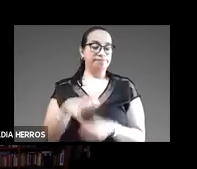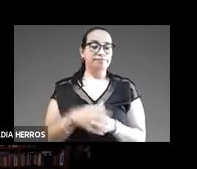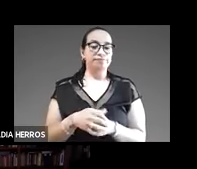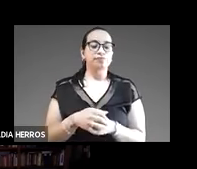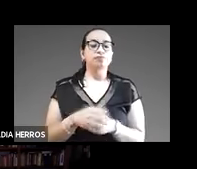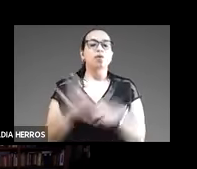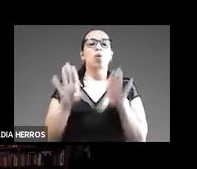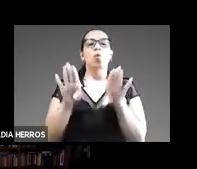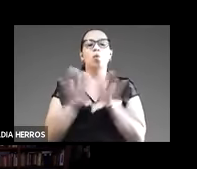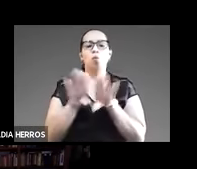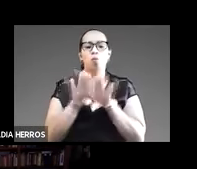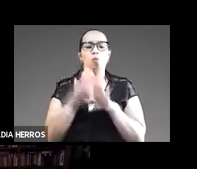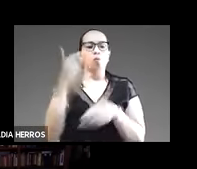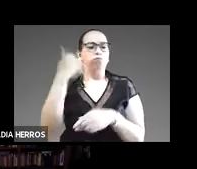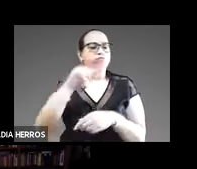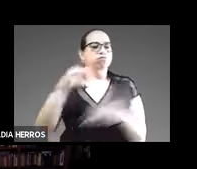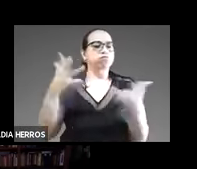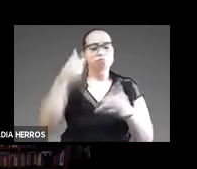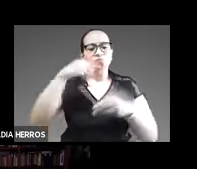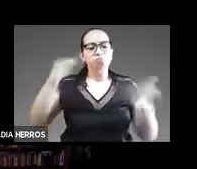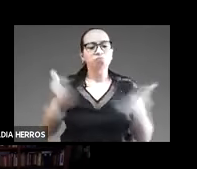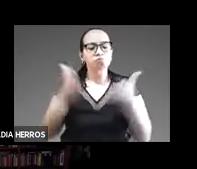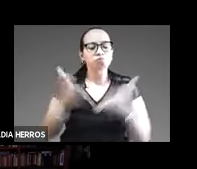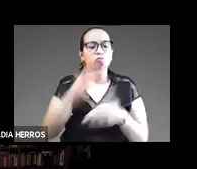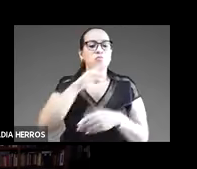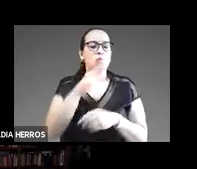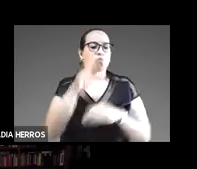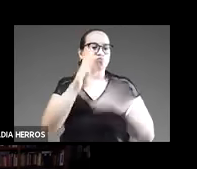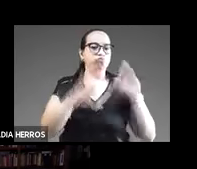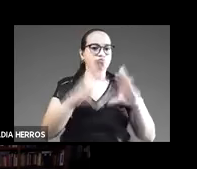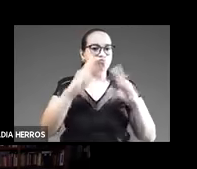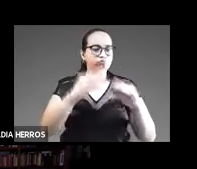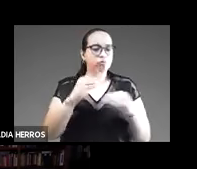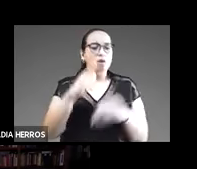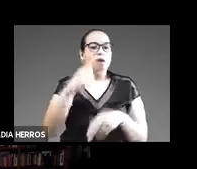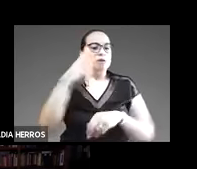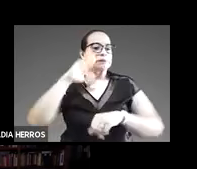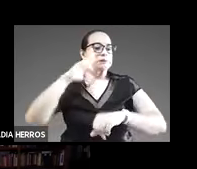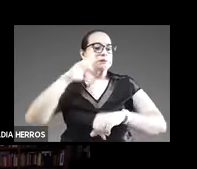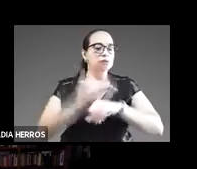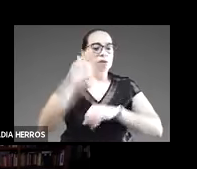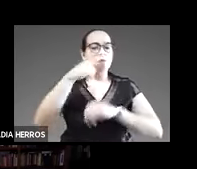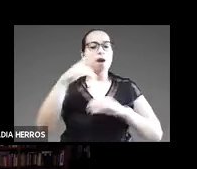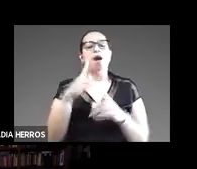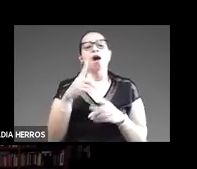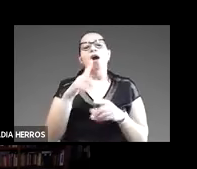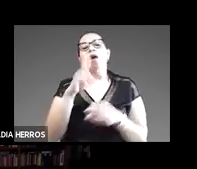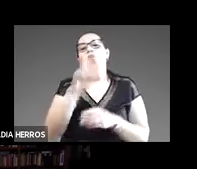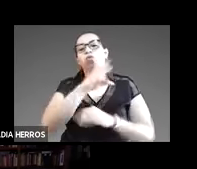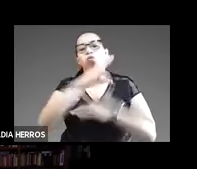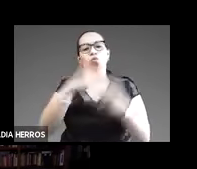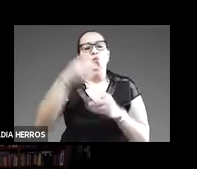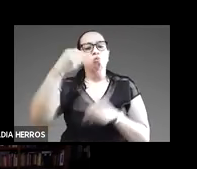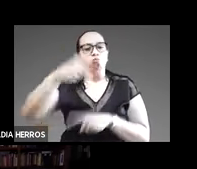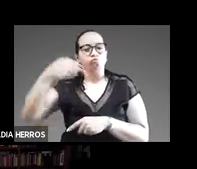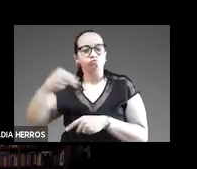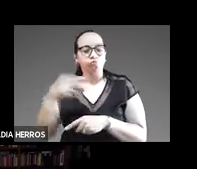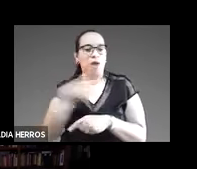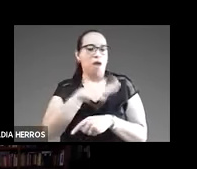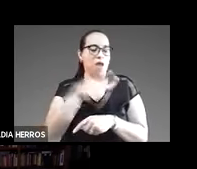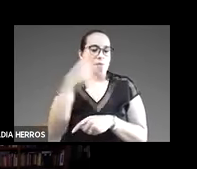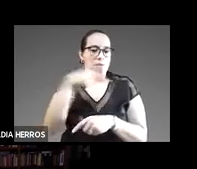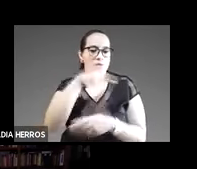su Dirección Ejecutiva de Promoción y Formación sea la responsable del tratamiento de los datos personales que se proporcionen en este espacio